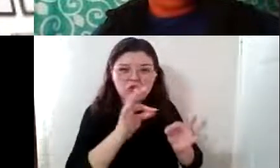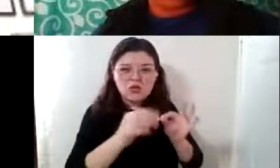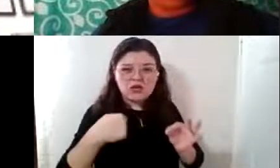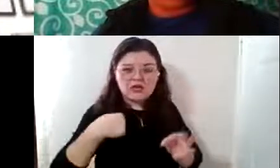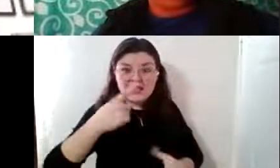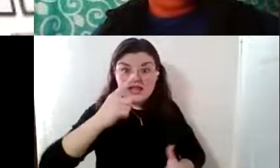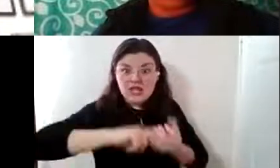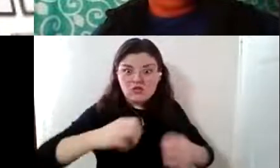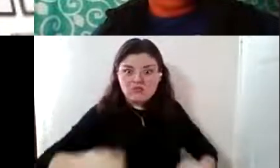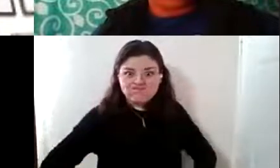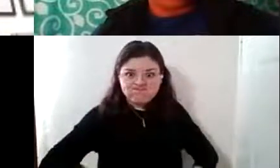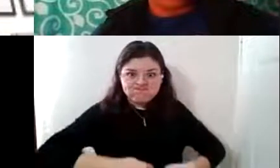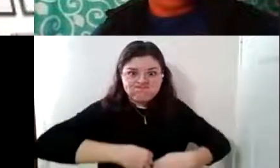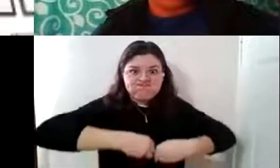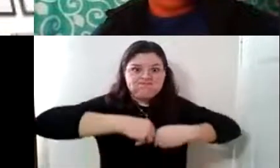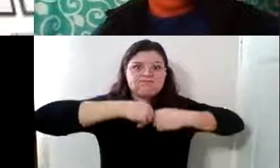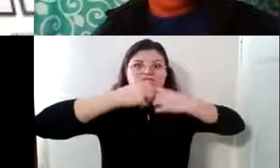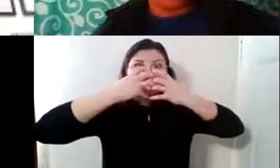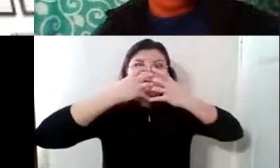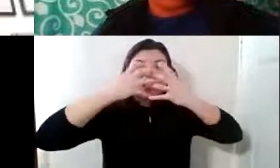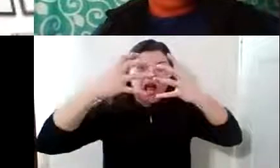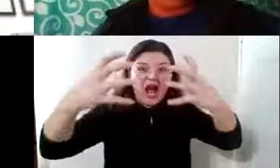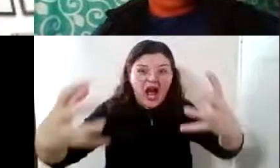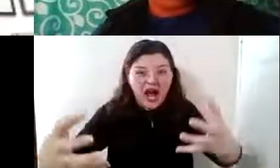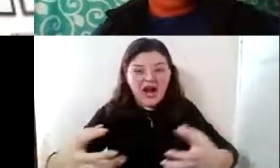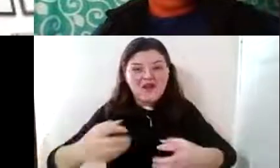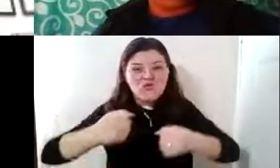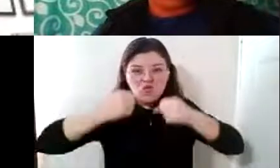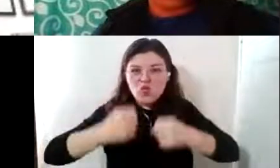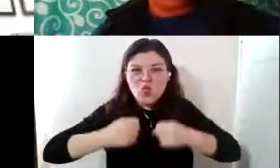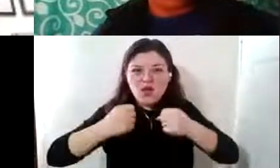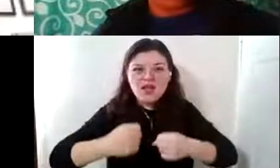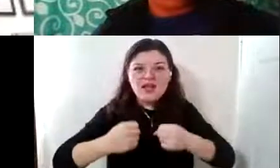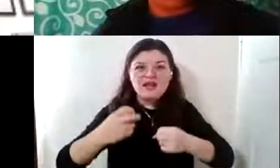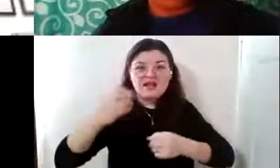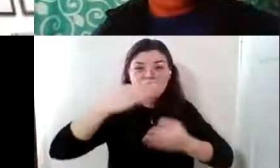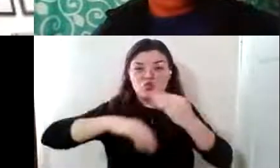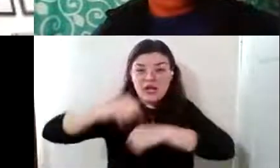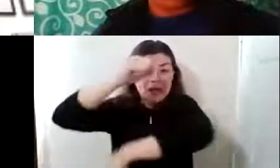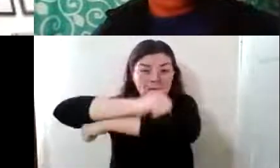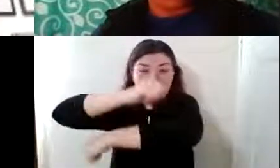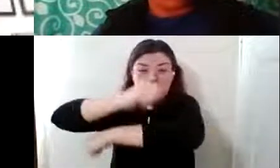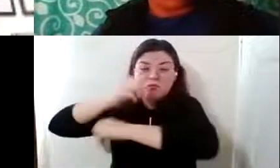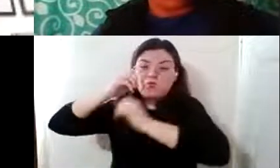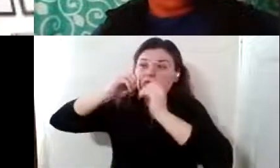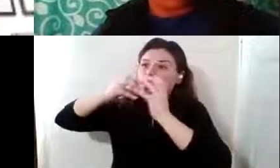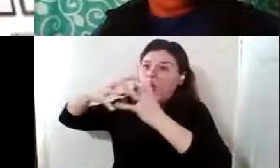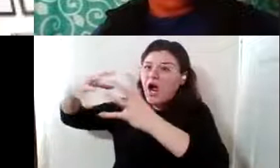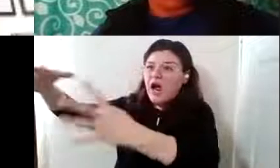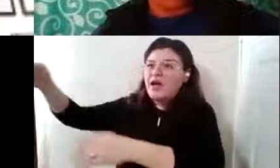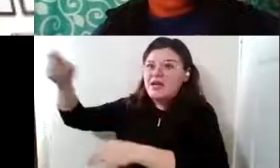enorme. Un grito tan fuerte que se escapa por la ventana y viaja mar